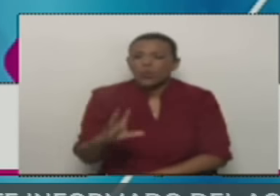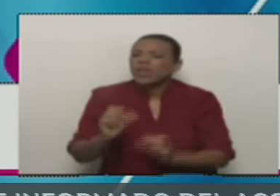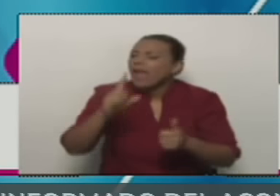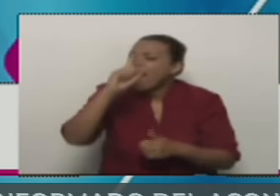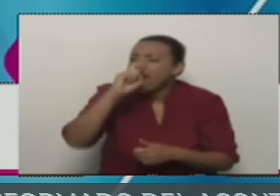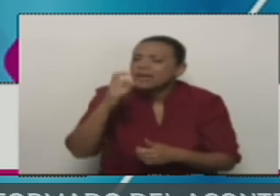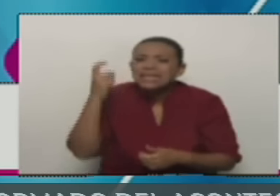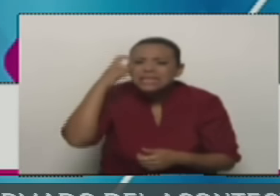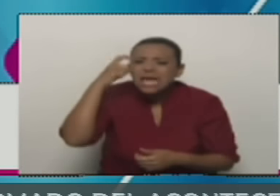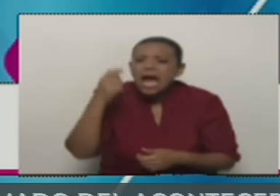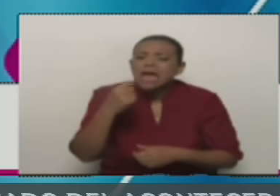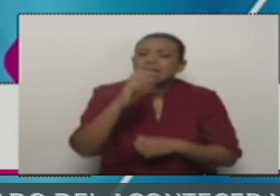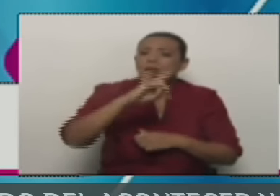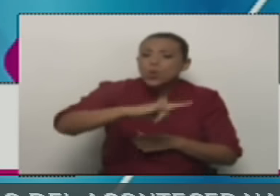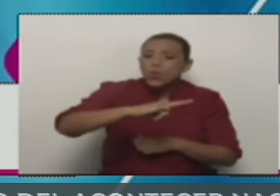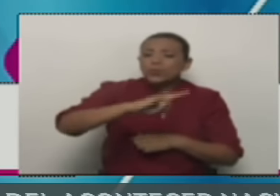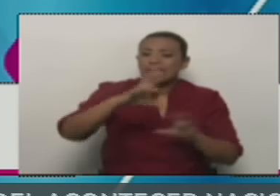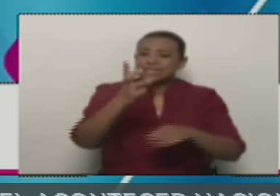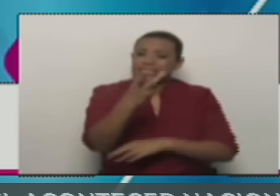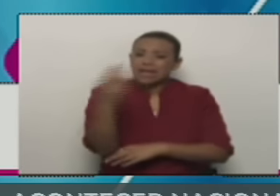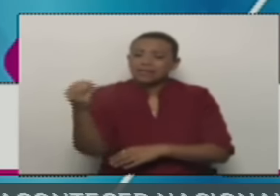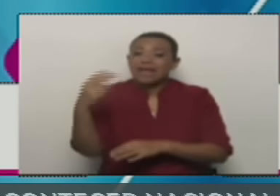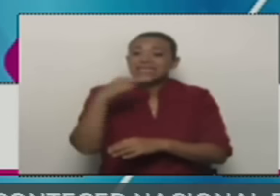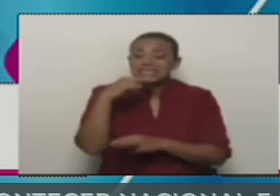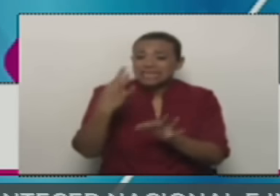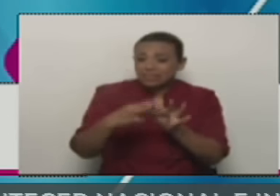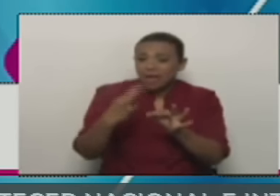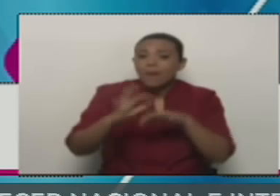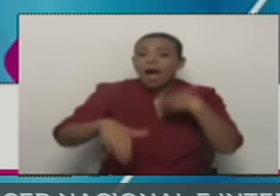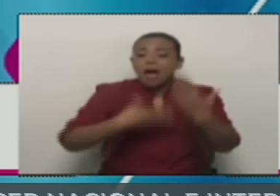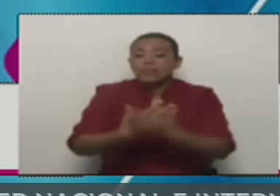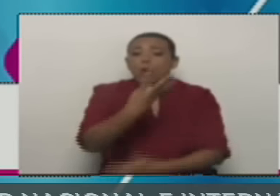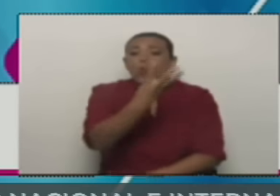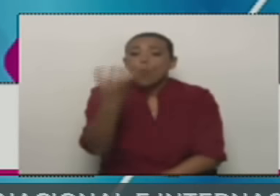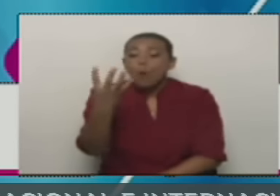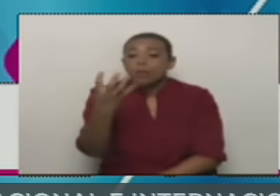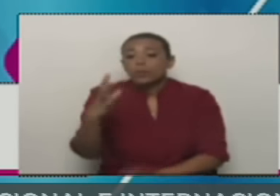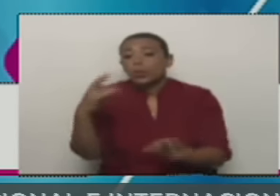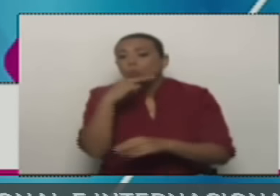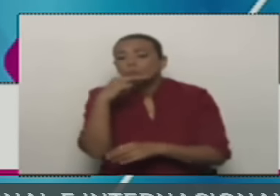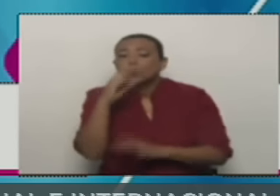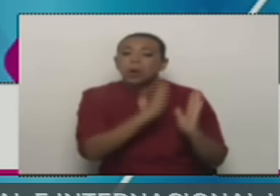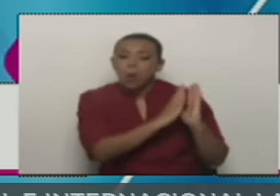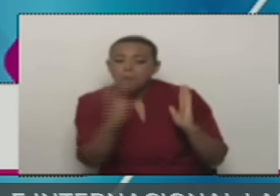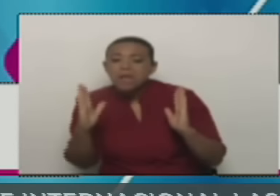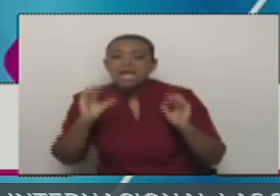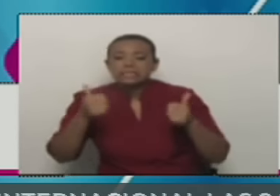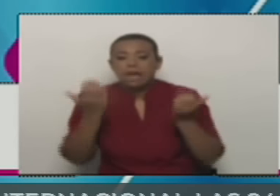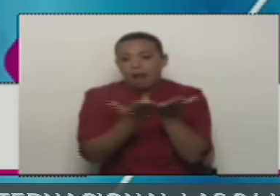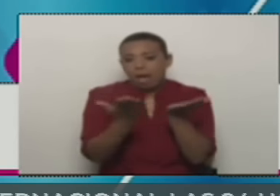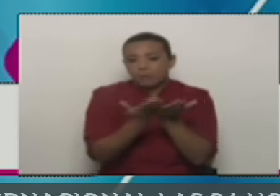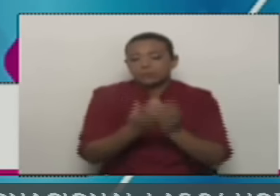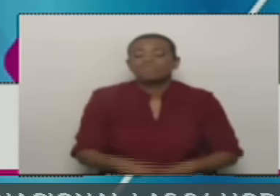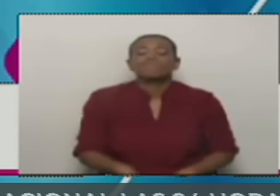2024-2025. Del lunes 30 de septiembre al 4 de octubre. Correcto. Entonces, bueno, tenemos que